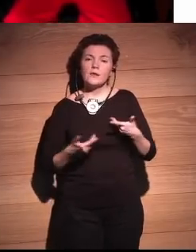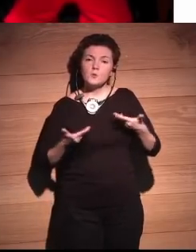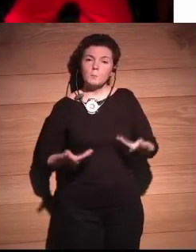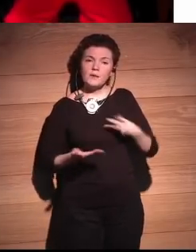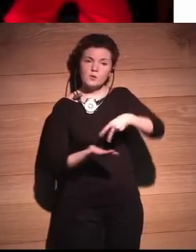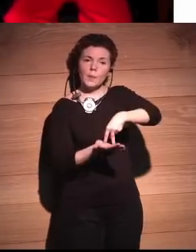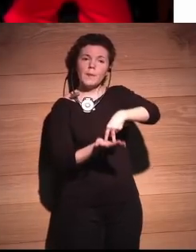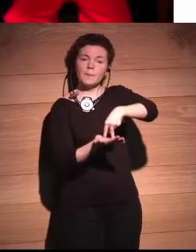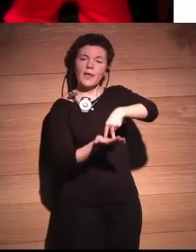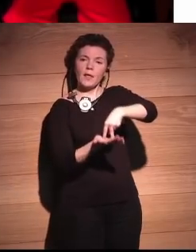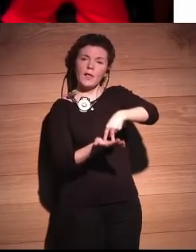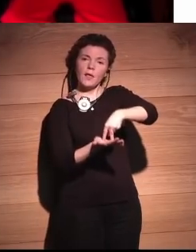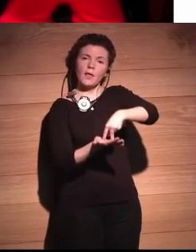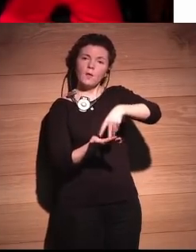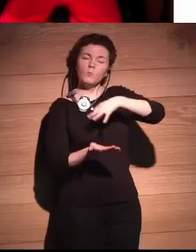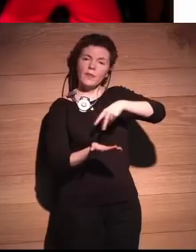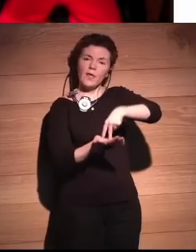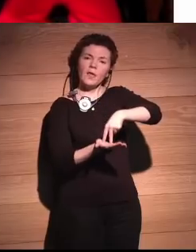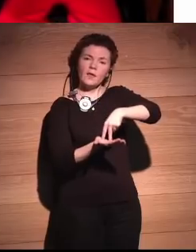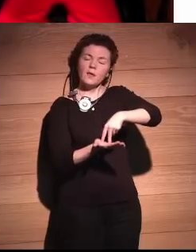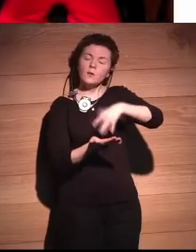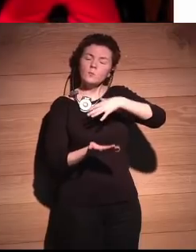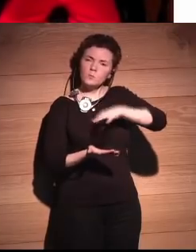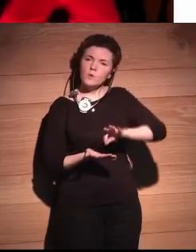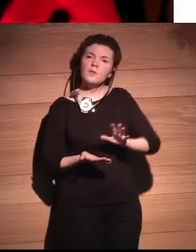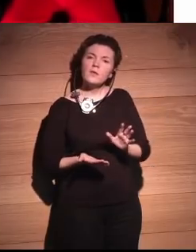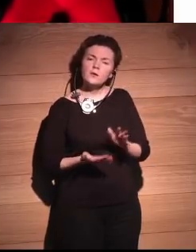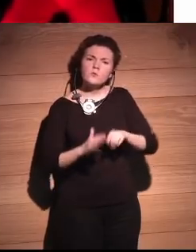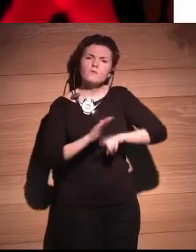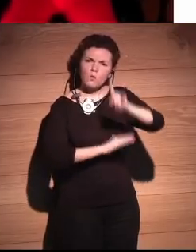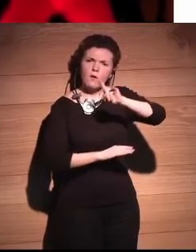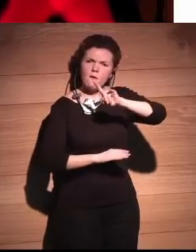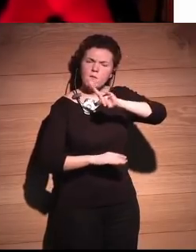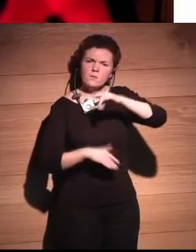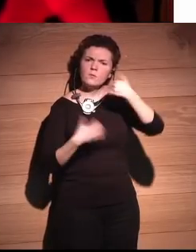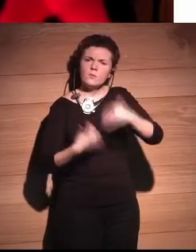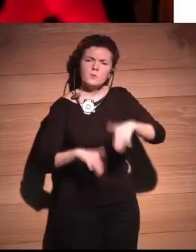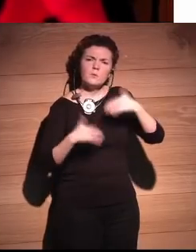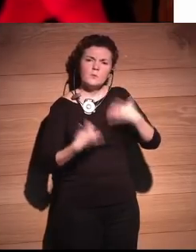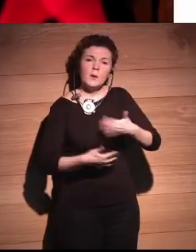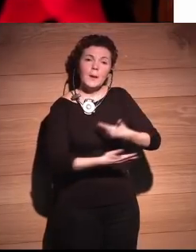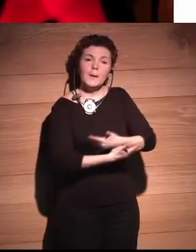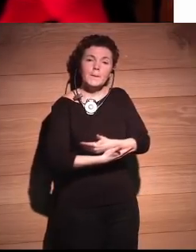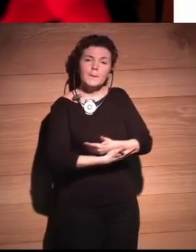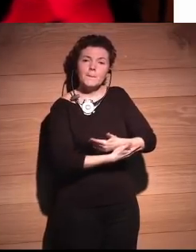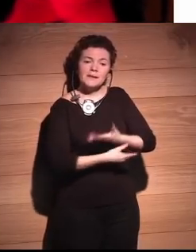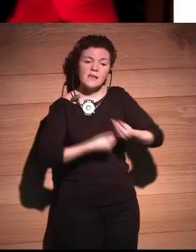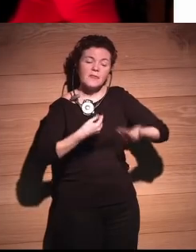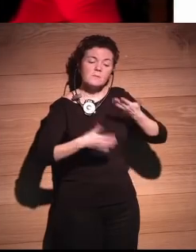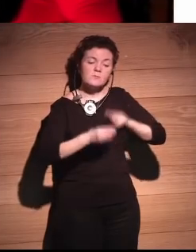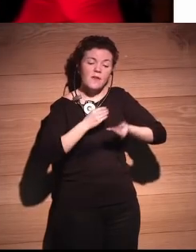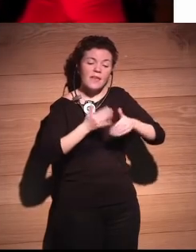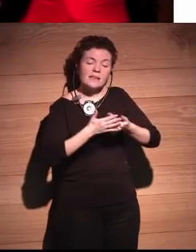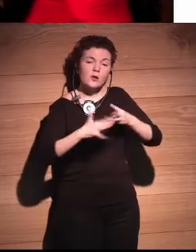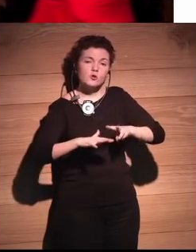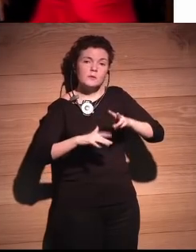peso, que es una evolución muy grande, que los bebés hacen en 8 meses y